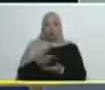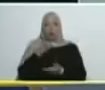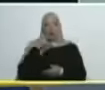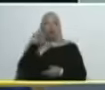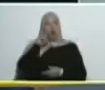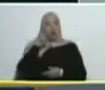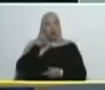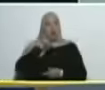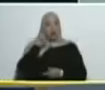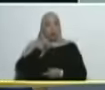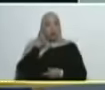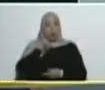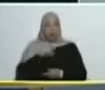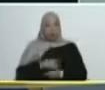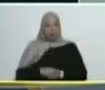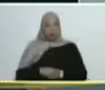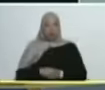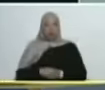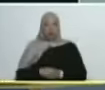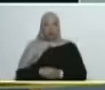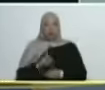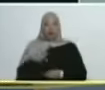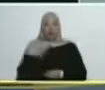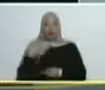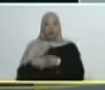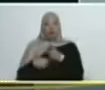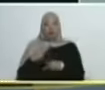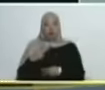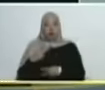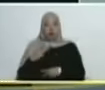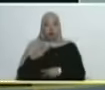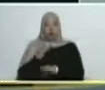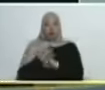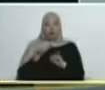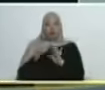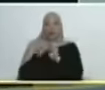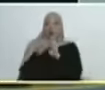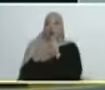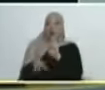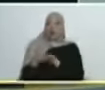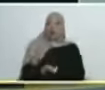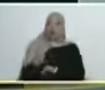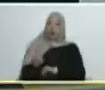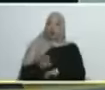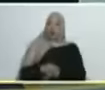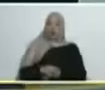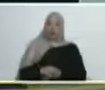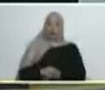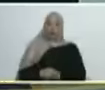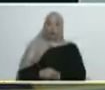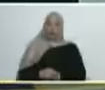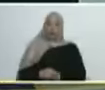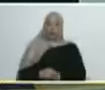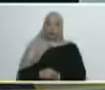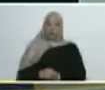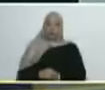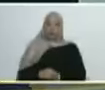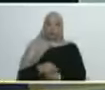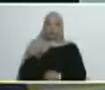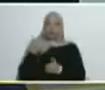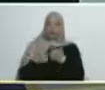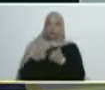mentira y a negar el progreso al que tiene derecho Venezuela. Mi